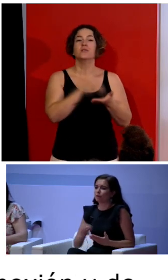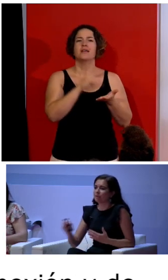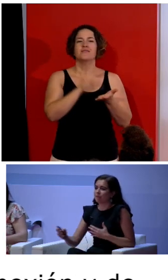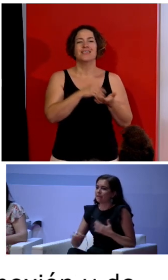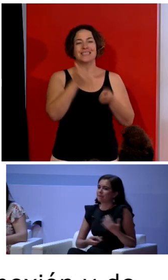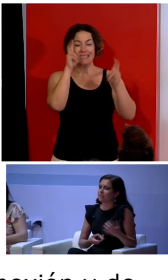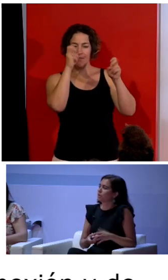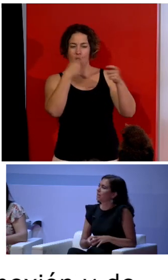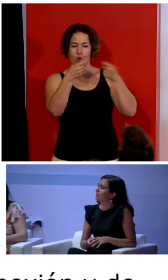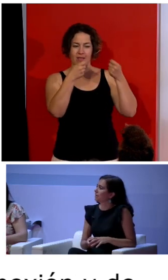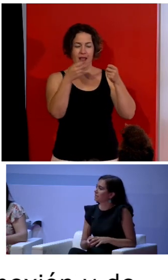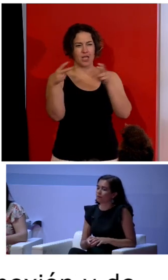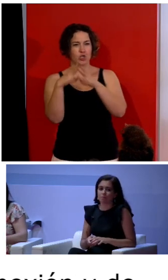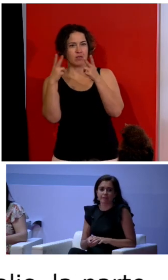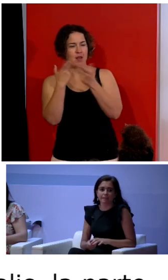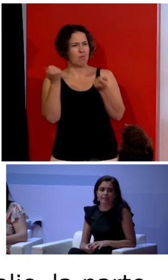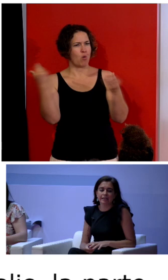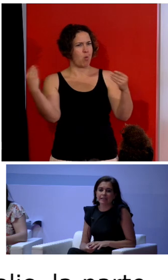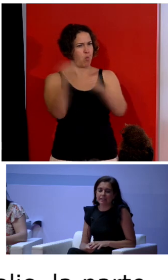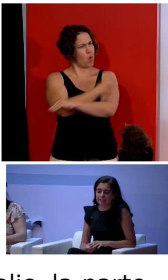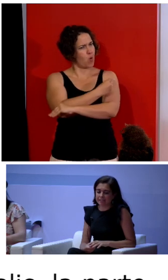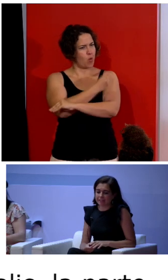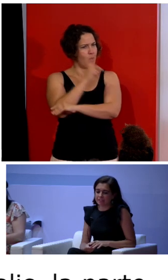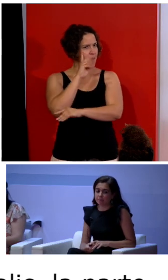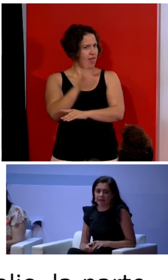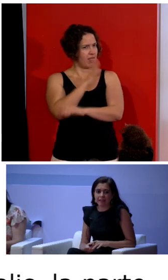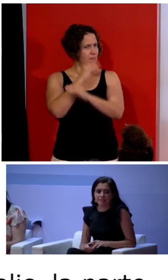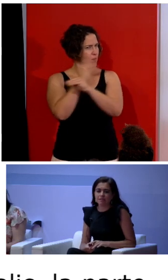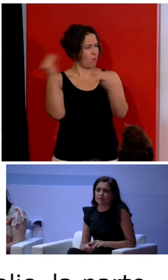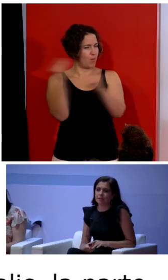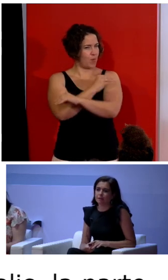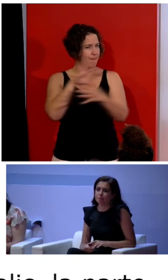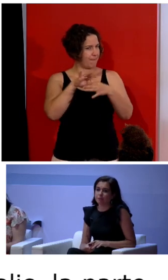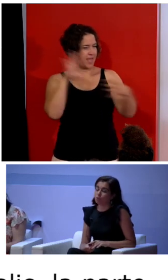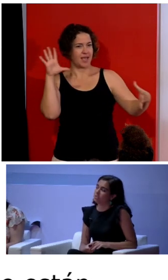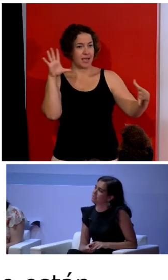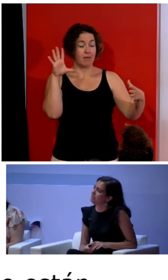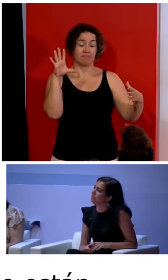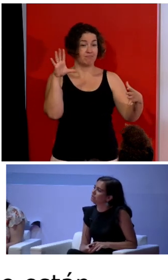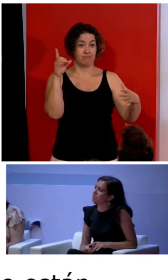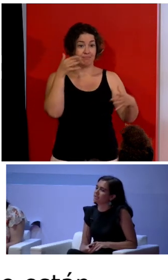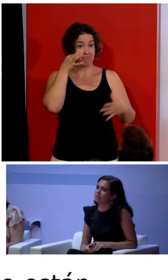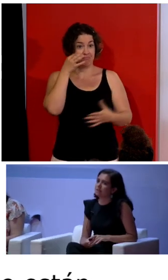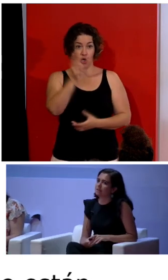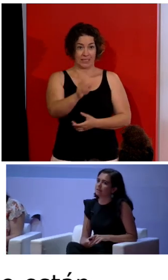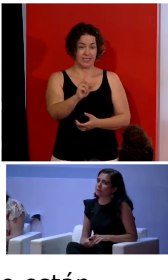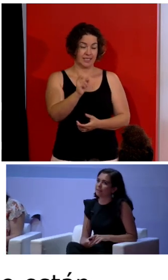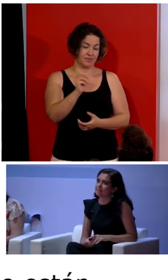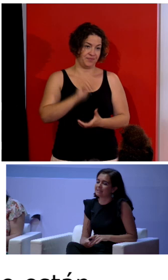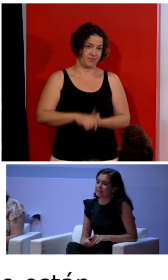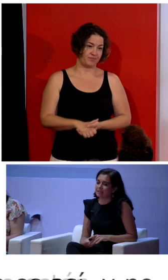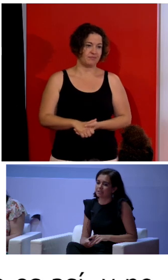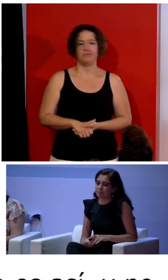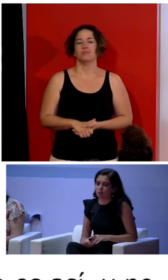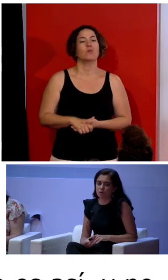parte comercial y la parte social parece que están completamente despegadas, pero no es así. Y no es así porque